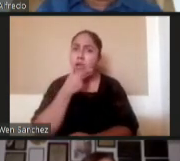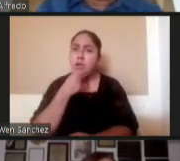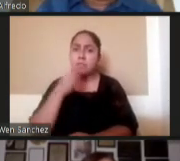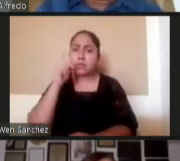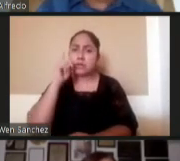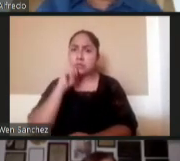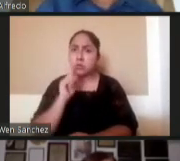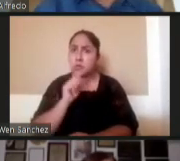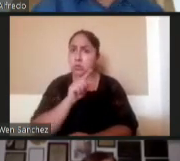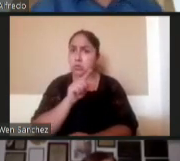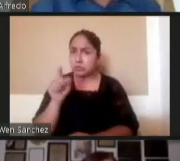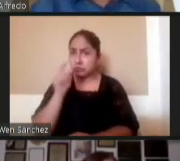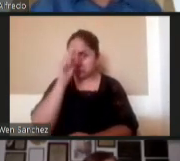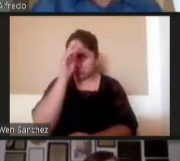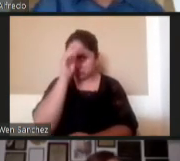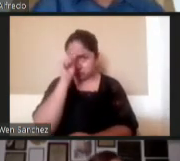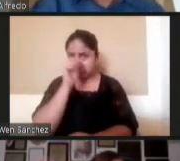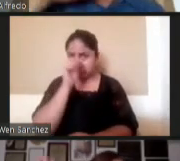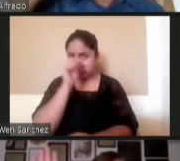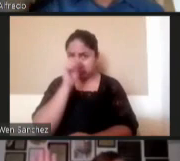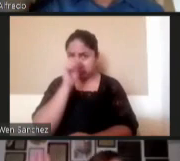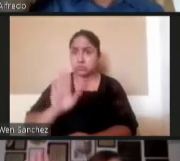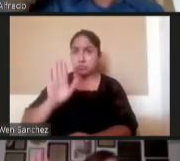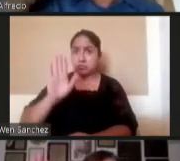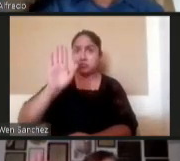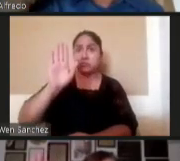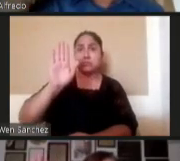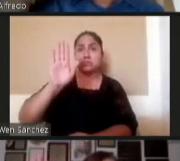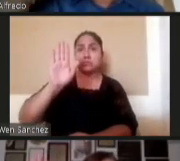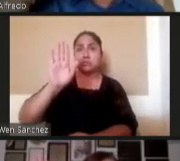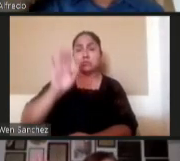acuerdo, a favor de manifestarlo levantando su mano.